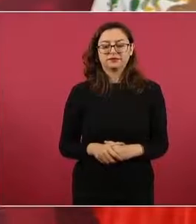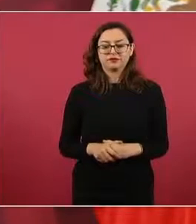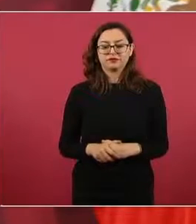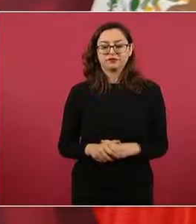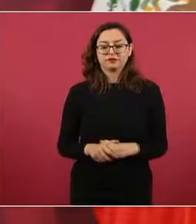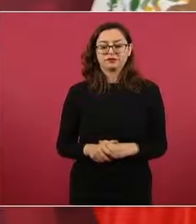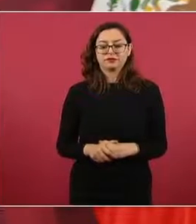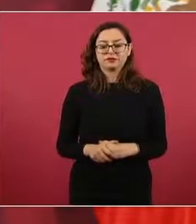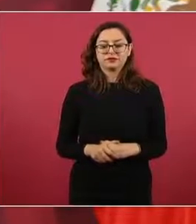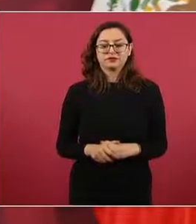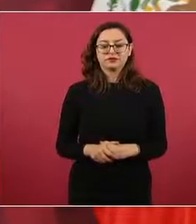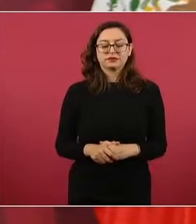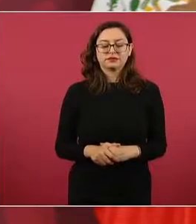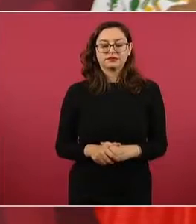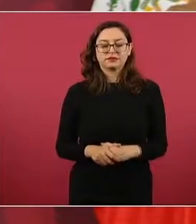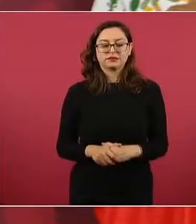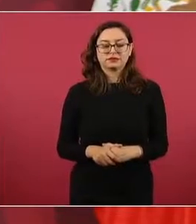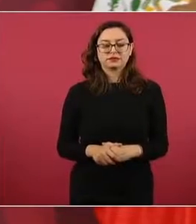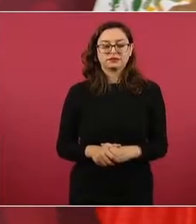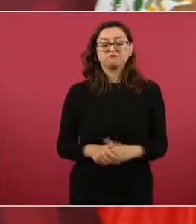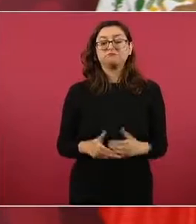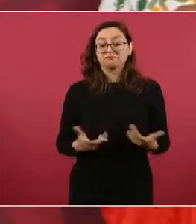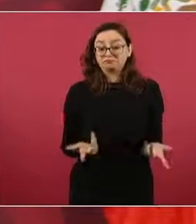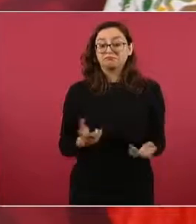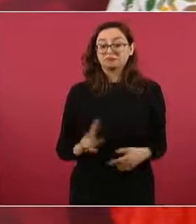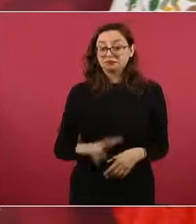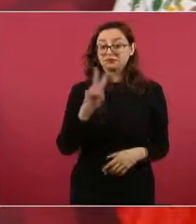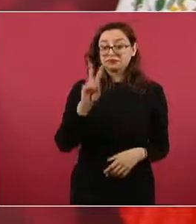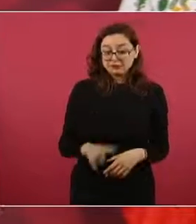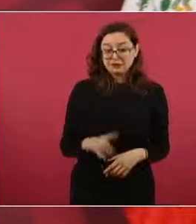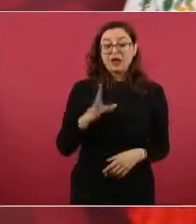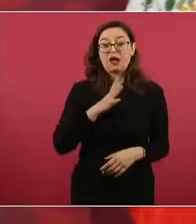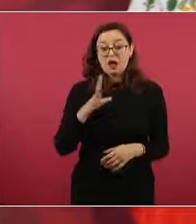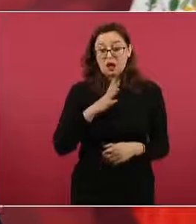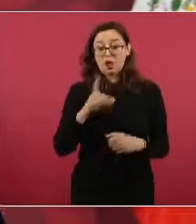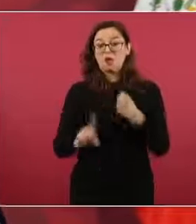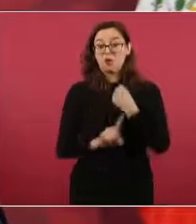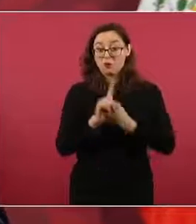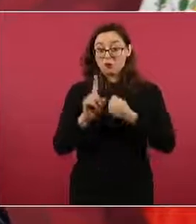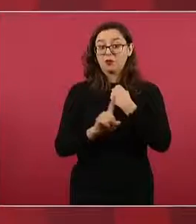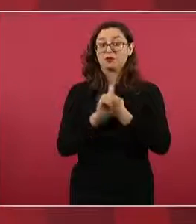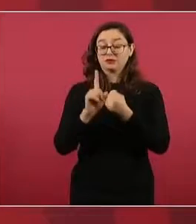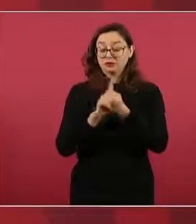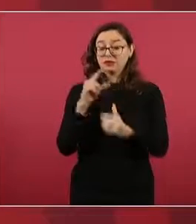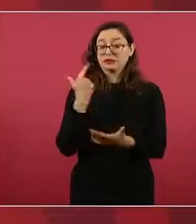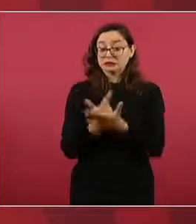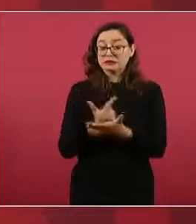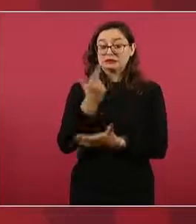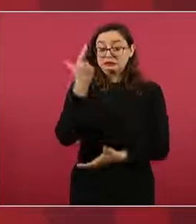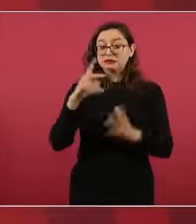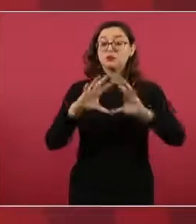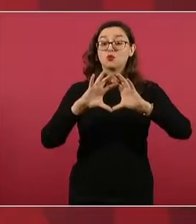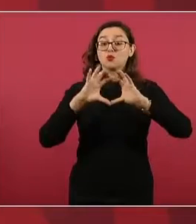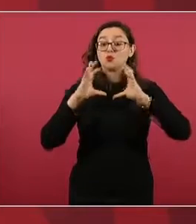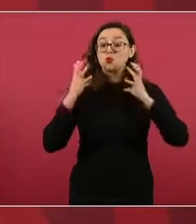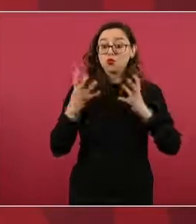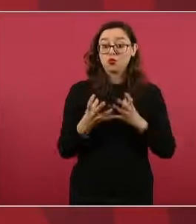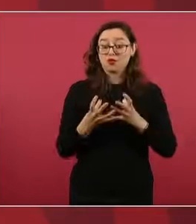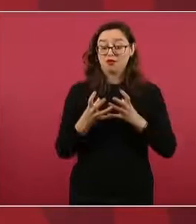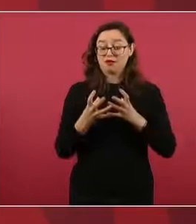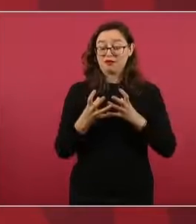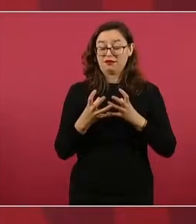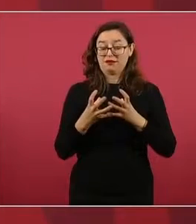Entonces, sí es una crisis de la política económica mundial,